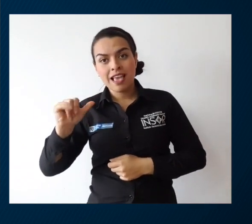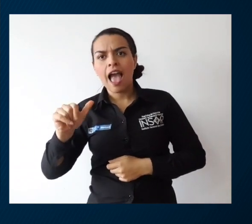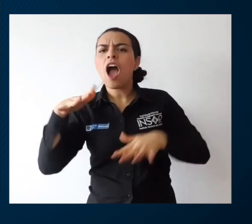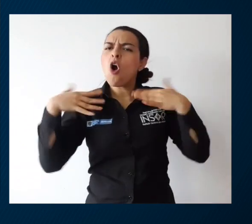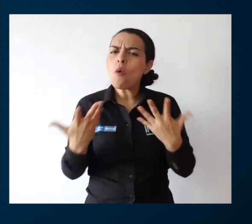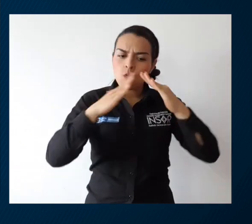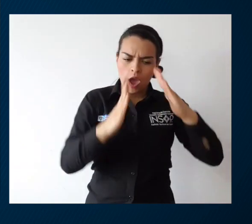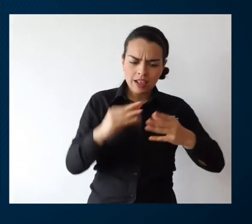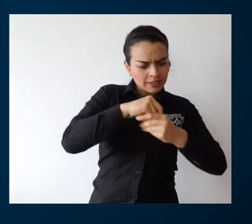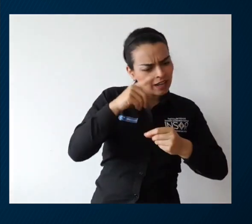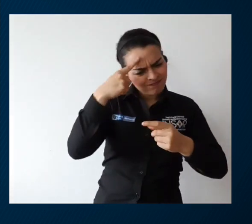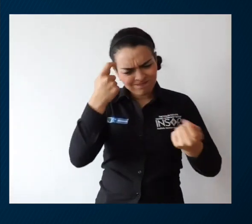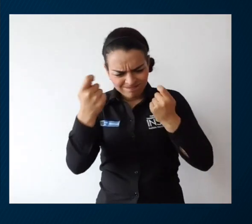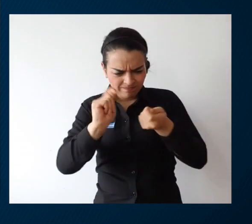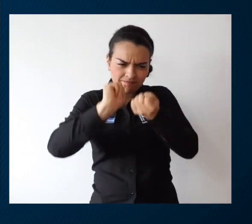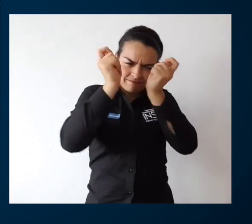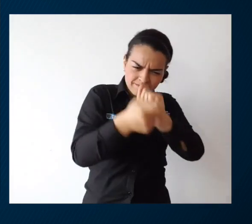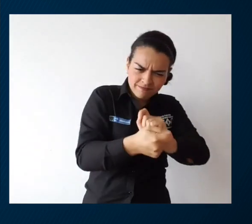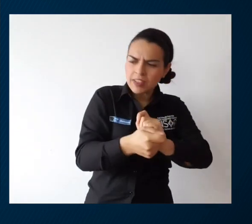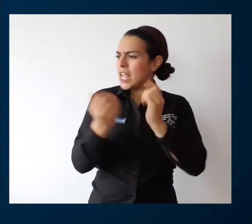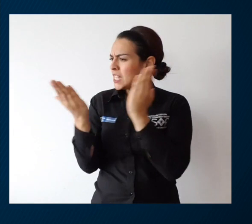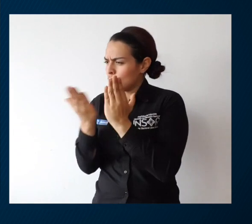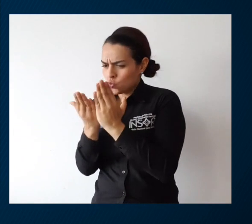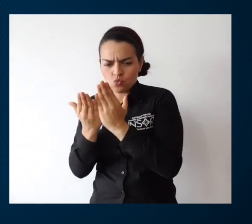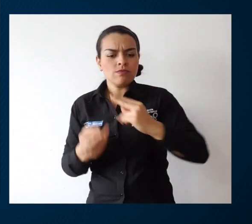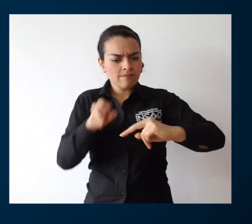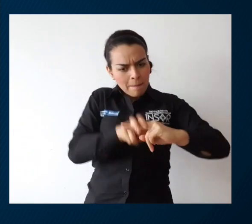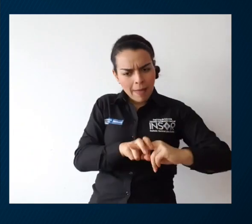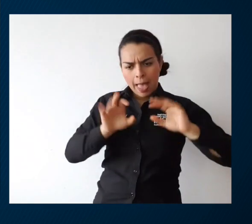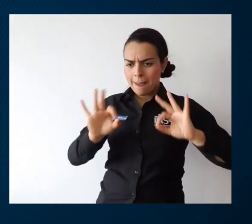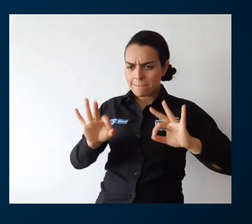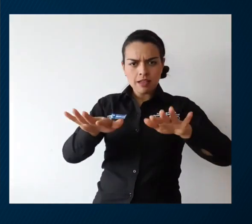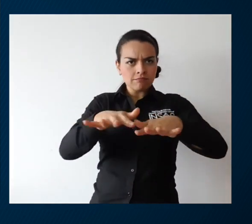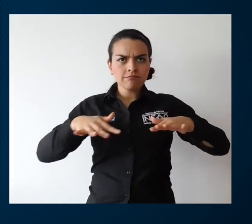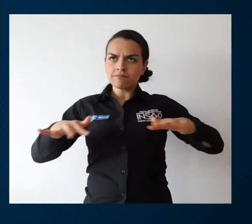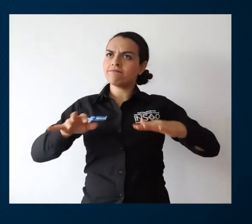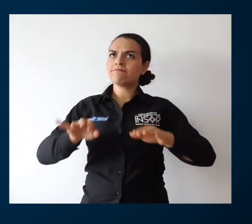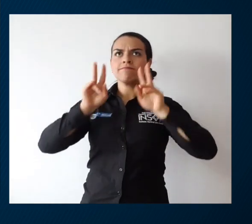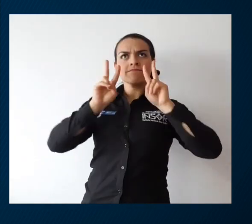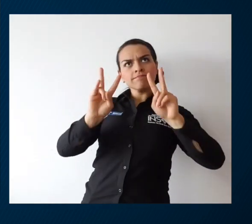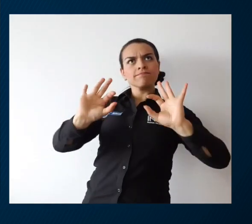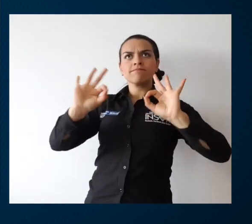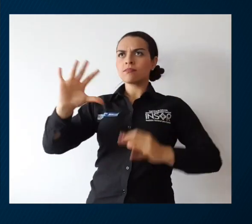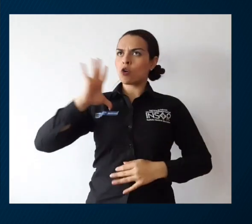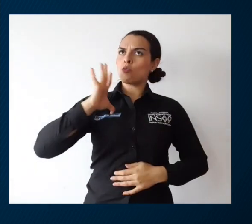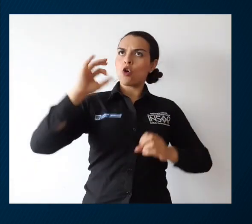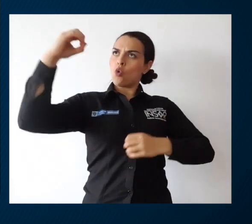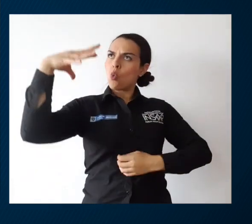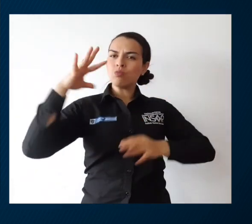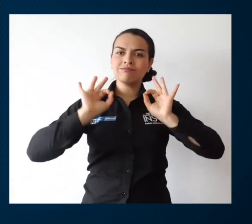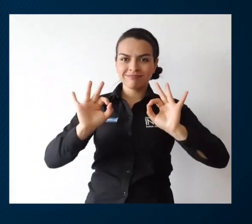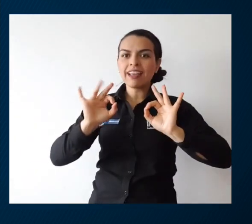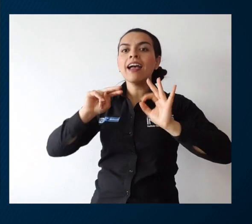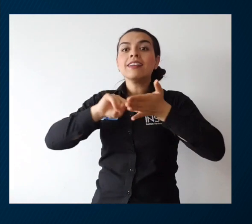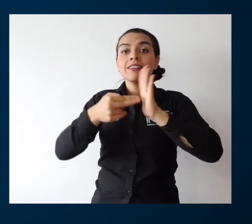casa en un escenario de aprendizaje. Y aquí no solamente estamos hablando de montar el estudio y poner la silla cómoda y la iluminación, un escenario propicio